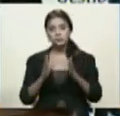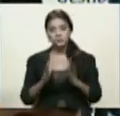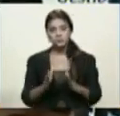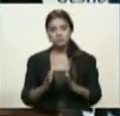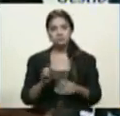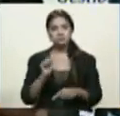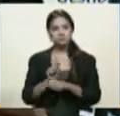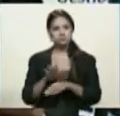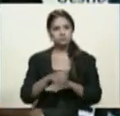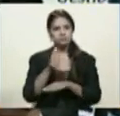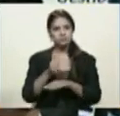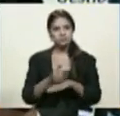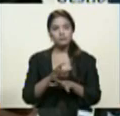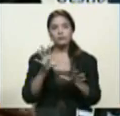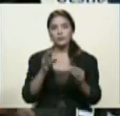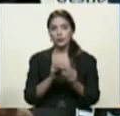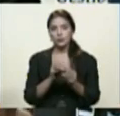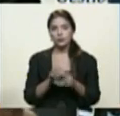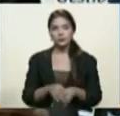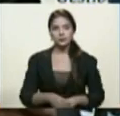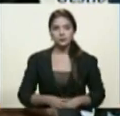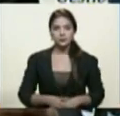y conclusiva